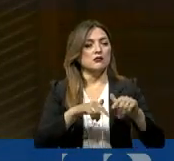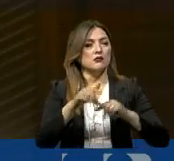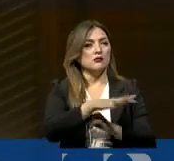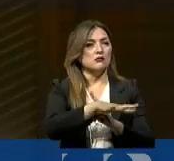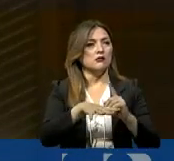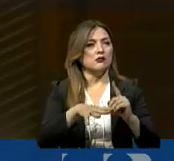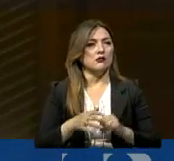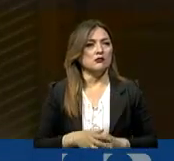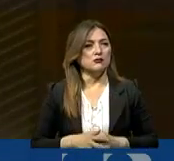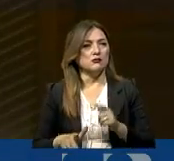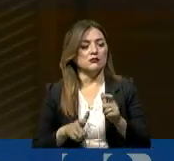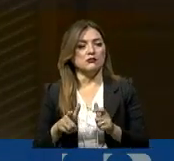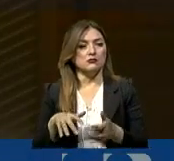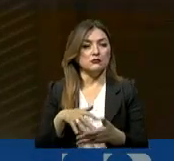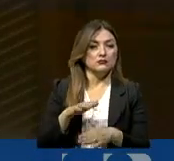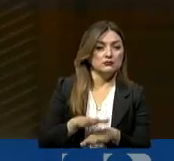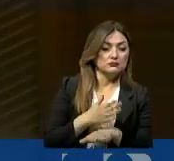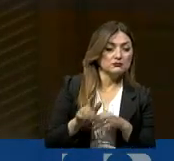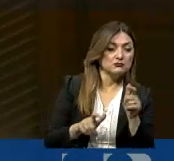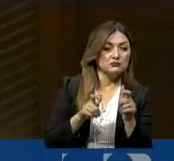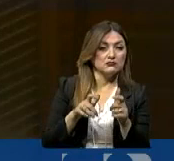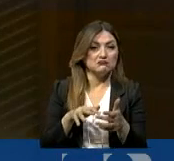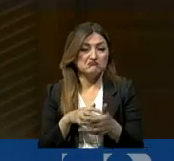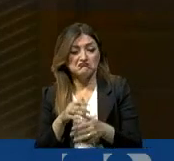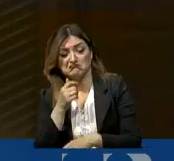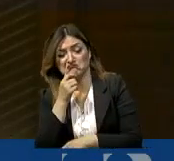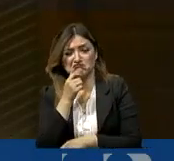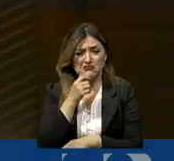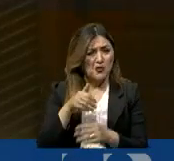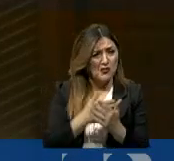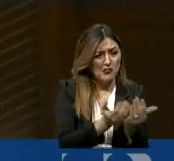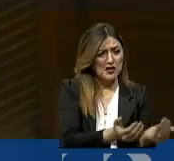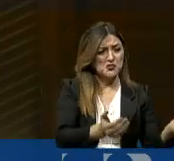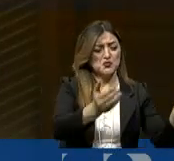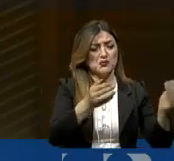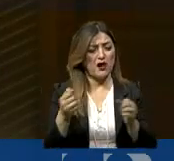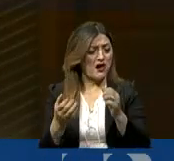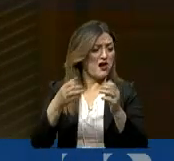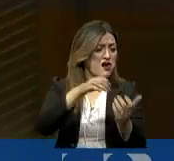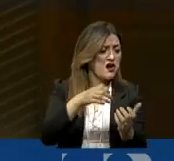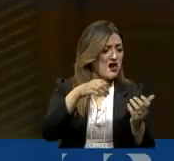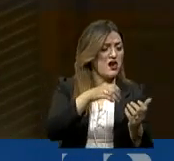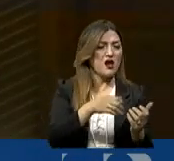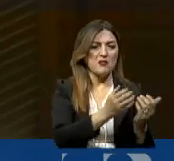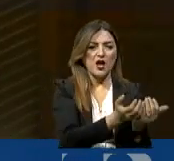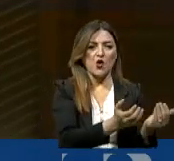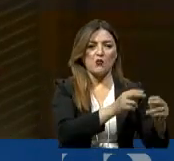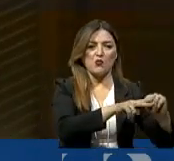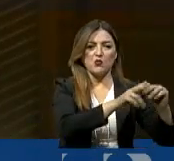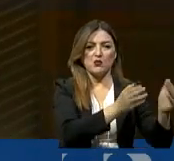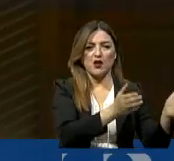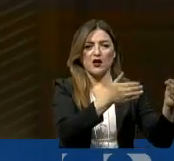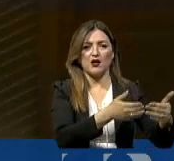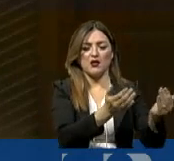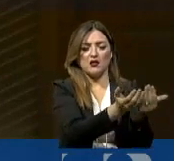vez causará inquietud de muchas personas decir un nuevo relleno sanitario, pues no sé si sea